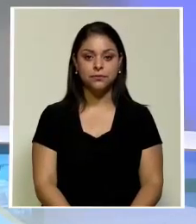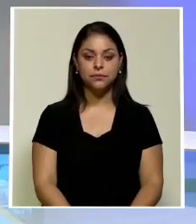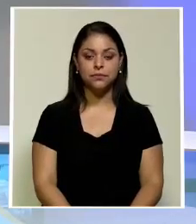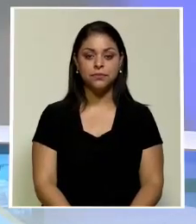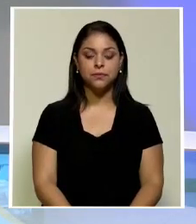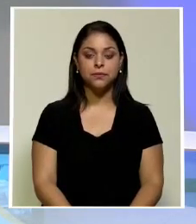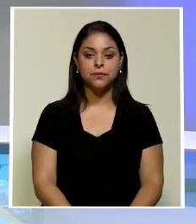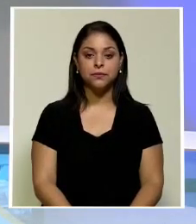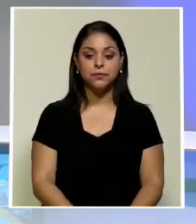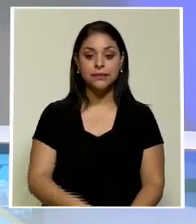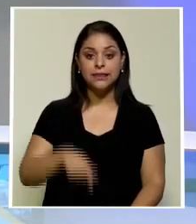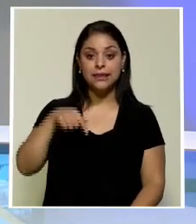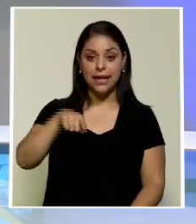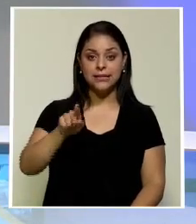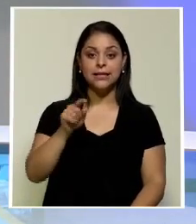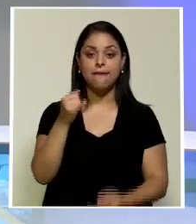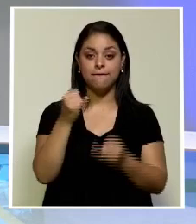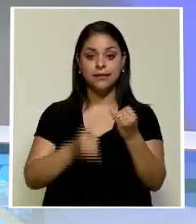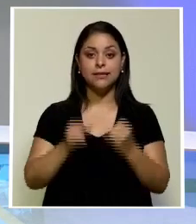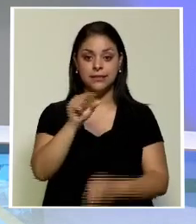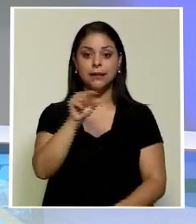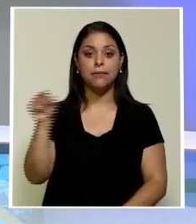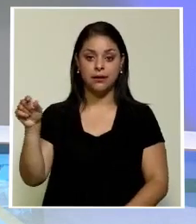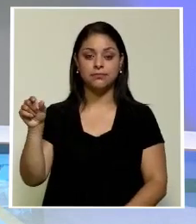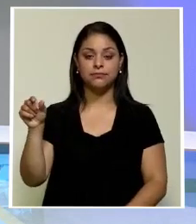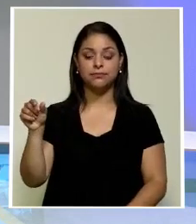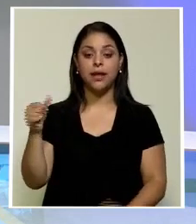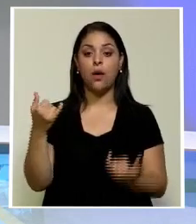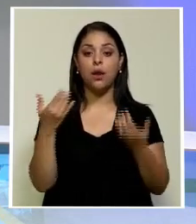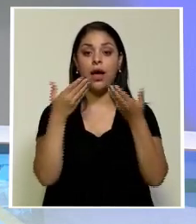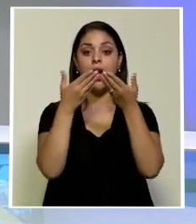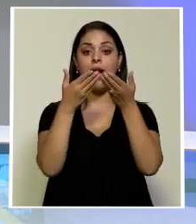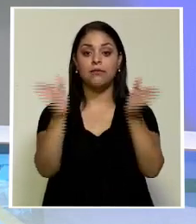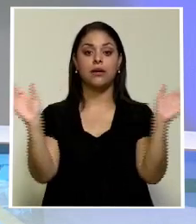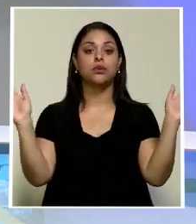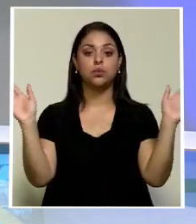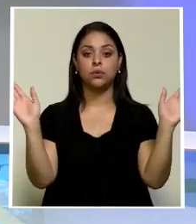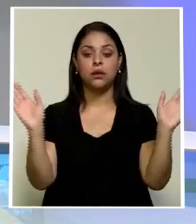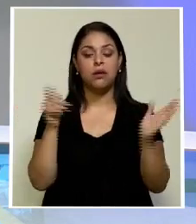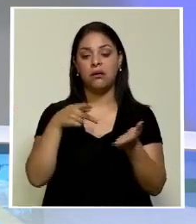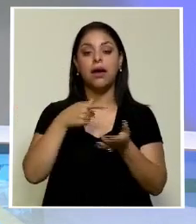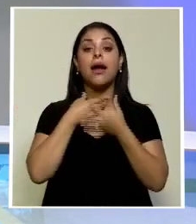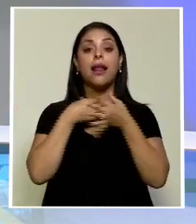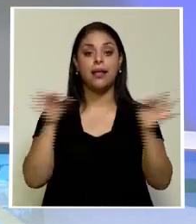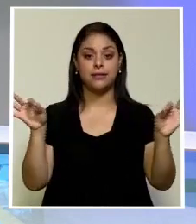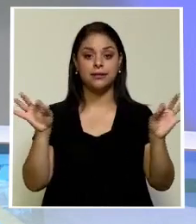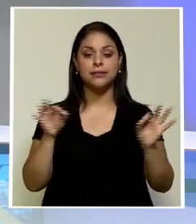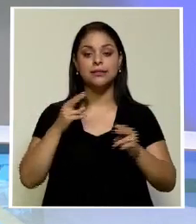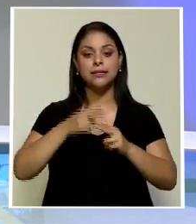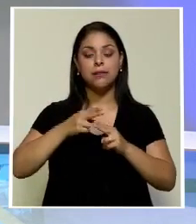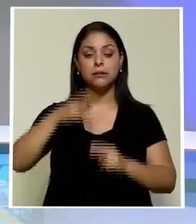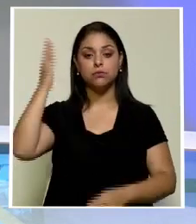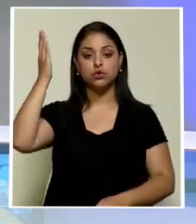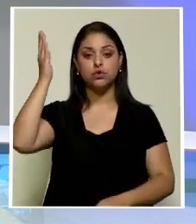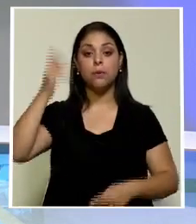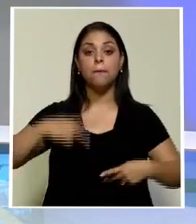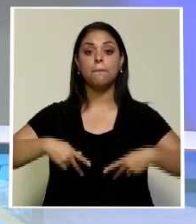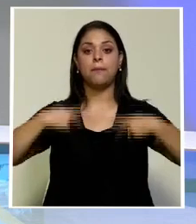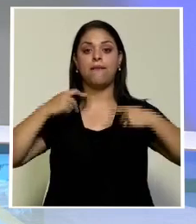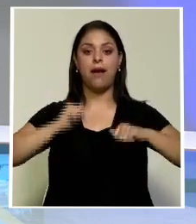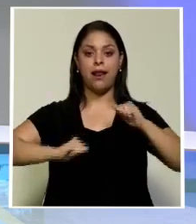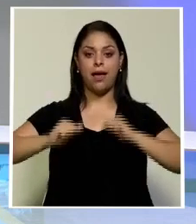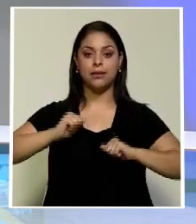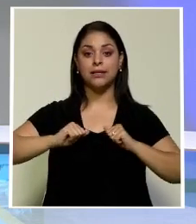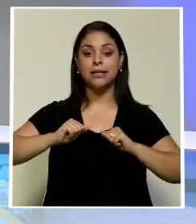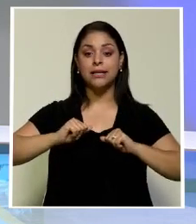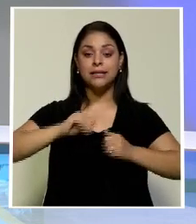Durante este fin de semana se mantendrá abierta al público y sin ningún costo la exposición Viva el Arte en el Centro Comercial de Plaza del